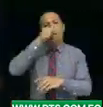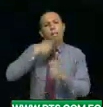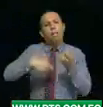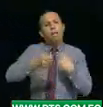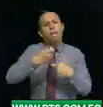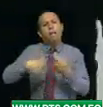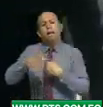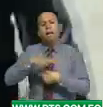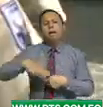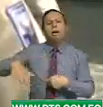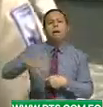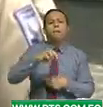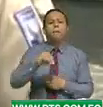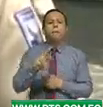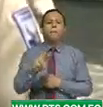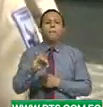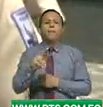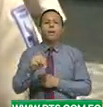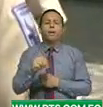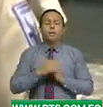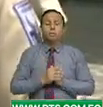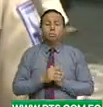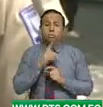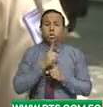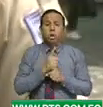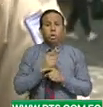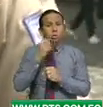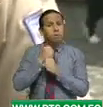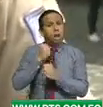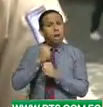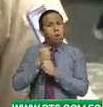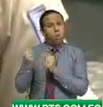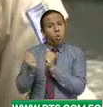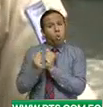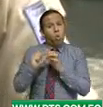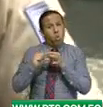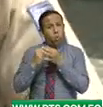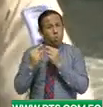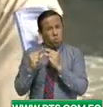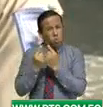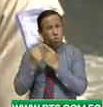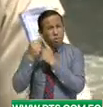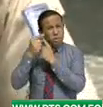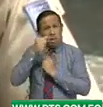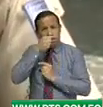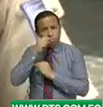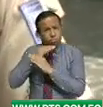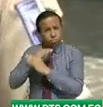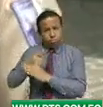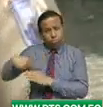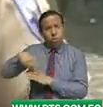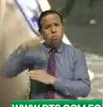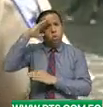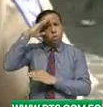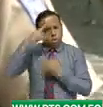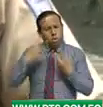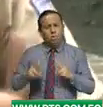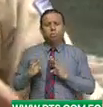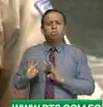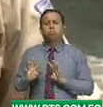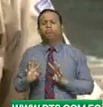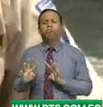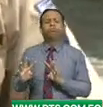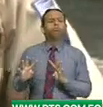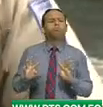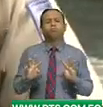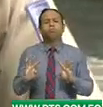Marín. Un trabajo coordinado con las unidades especializadas de antinarcóticos y con los mismos policías uniformados. Estamos poniendo a órdenes de las